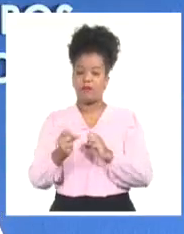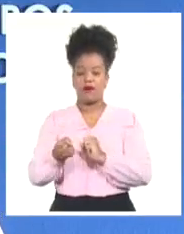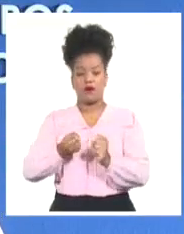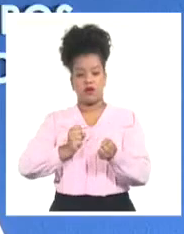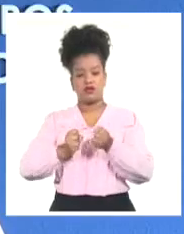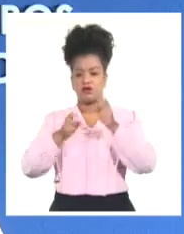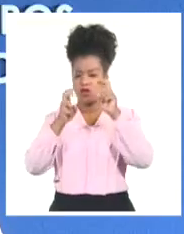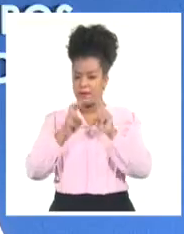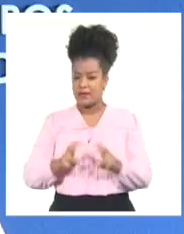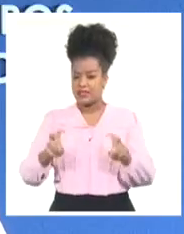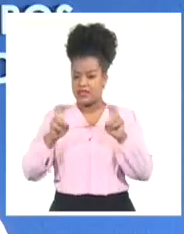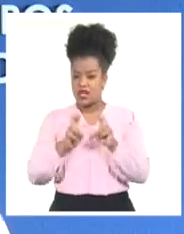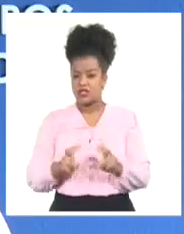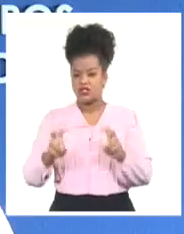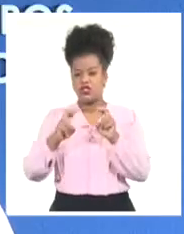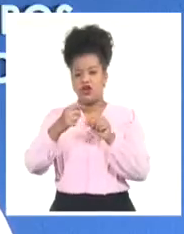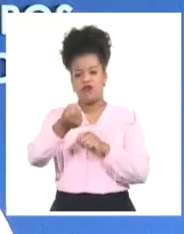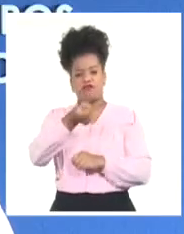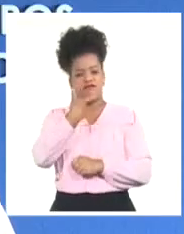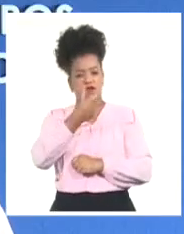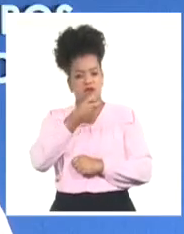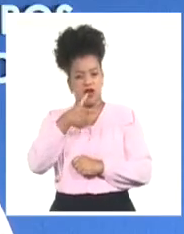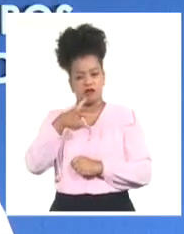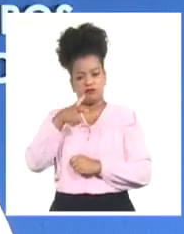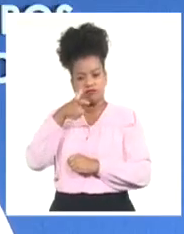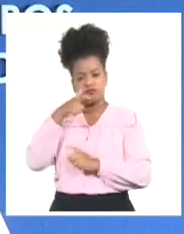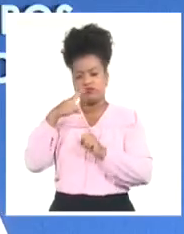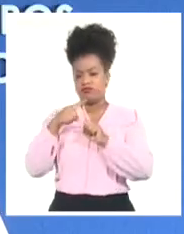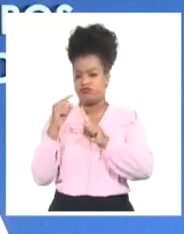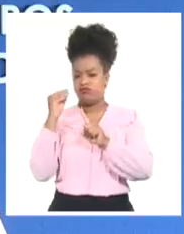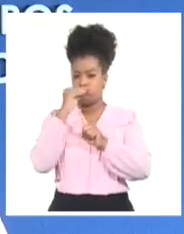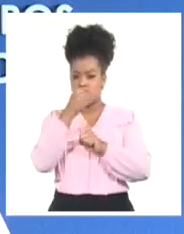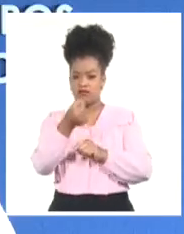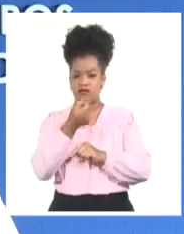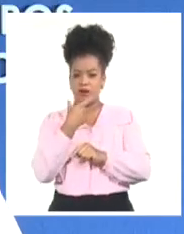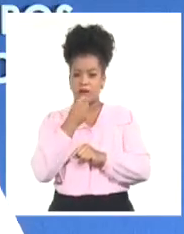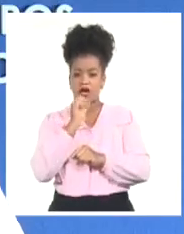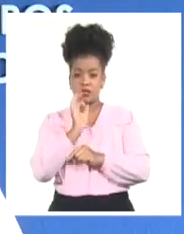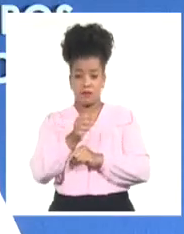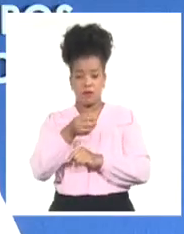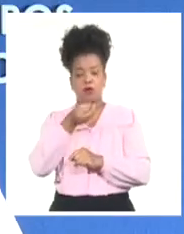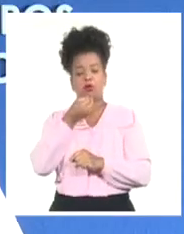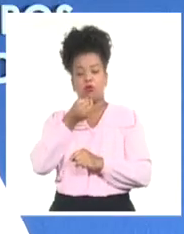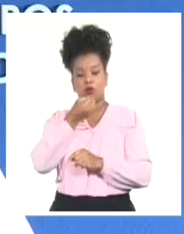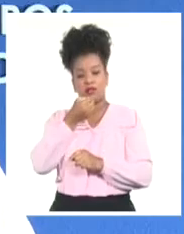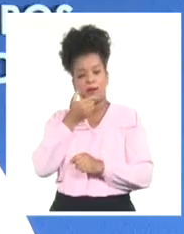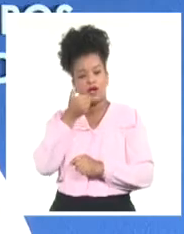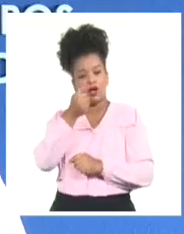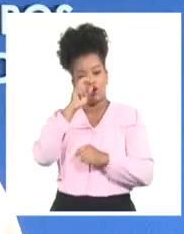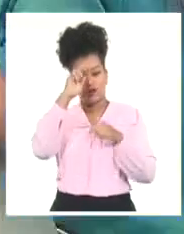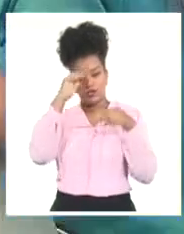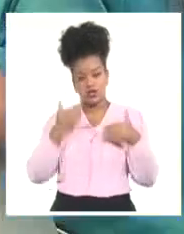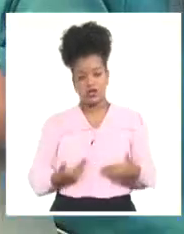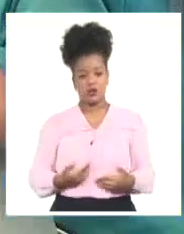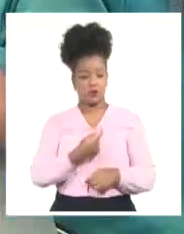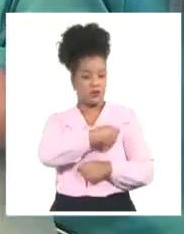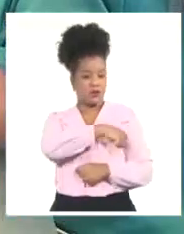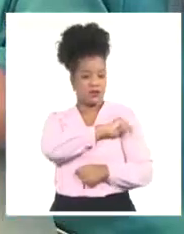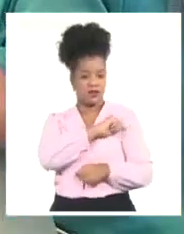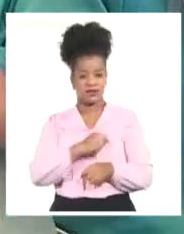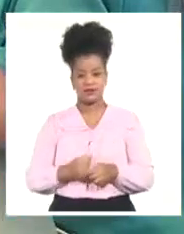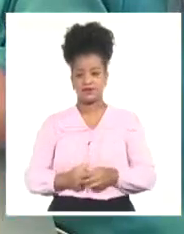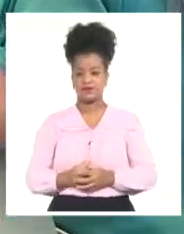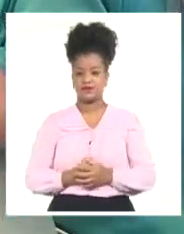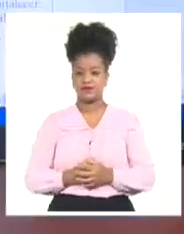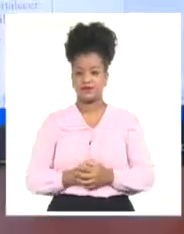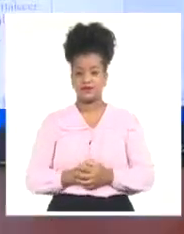la investigación clínica hasta la farmacovigilancia, hasta la tecnovigilancia, y de esa manera poder garantizar la salud de la población. Se